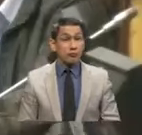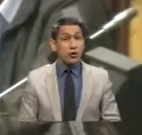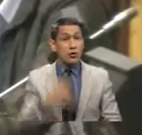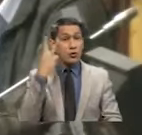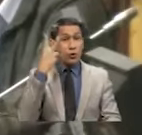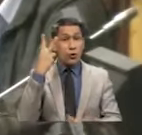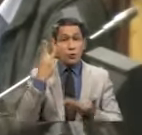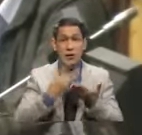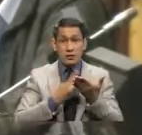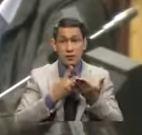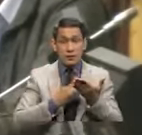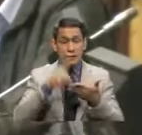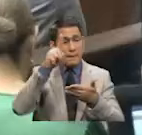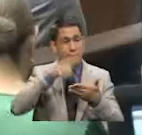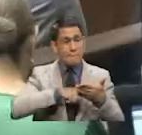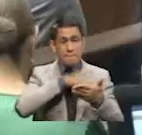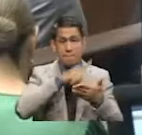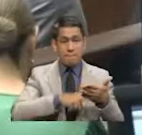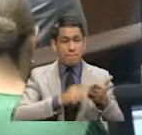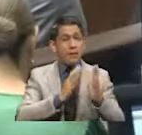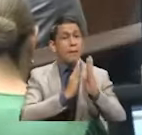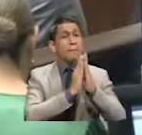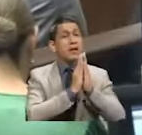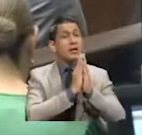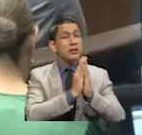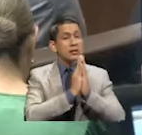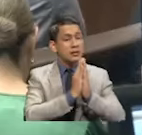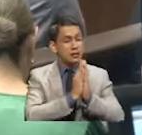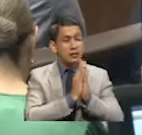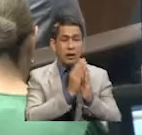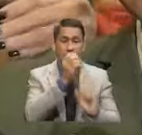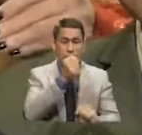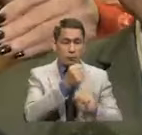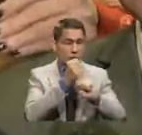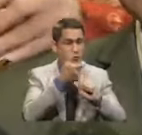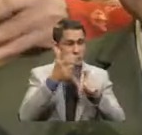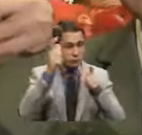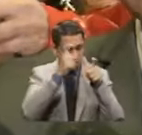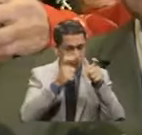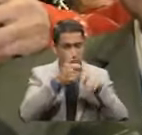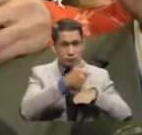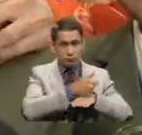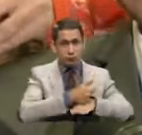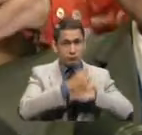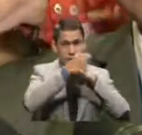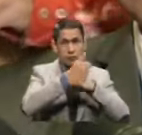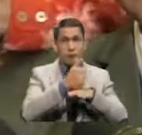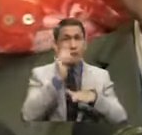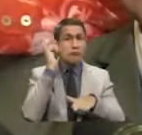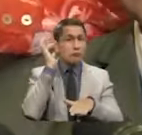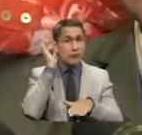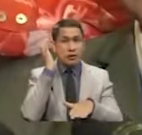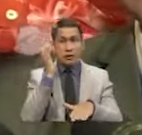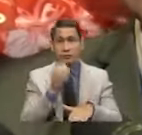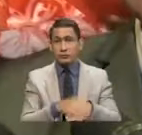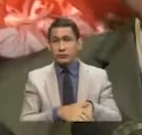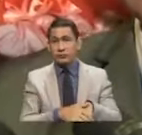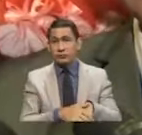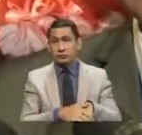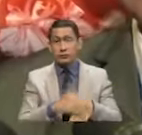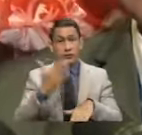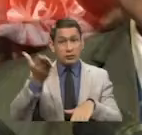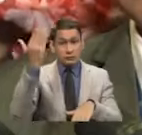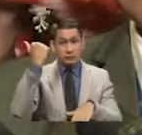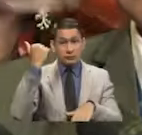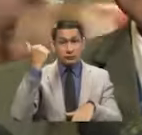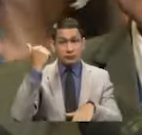está una intención del correísmo de impedir que se dé paso a ese pronunciamiento de respaldo. La semana pasada no pudimos, compañeros asambleístas que estaban aquí